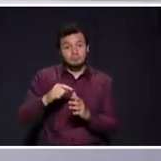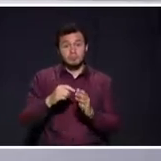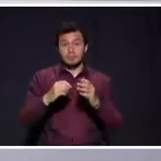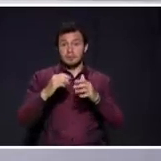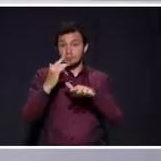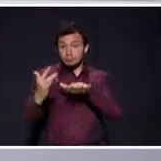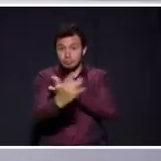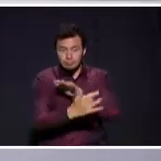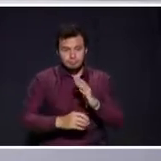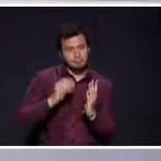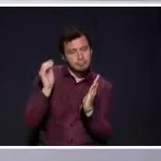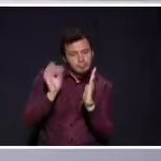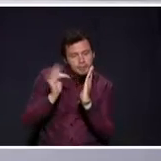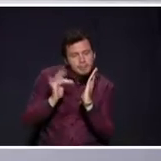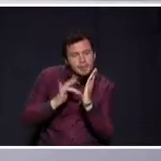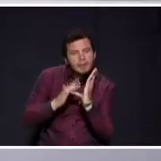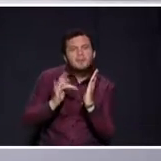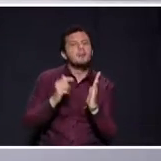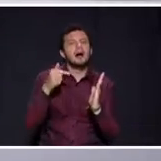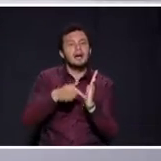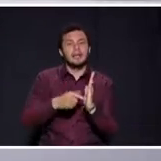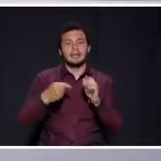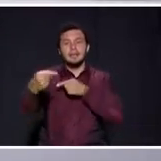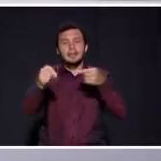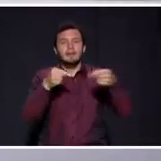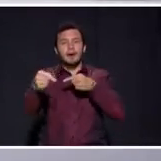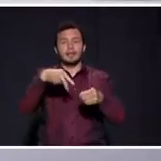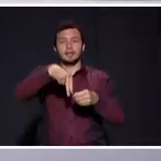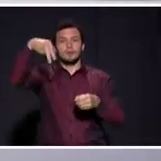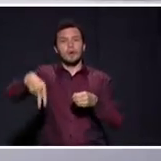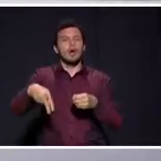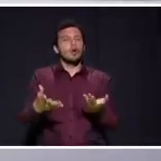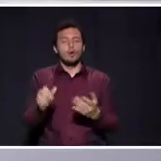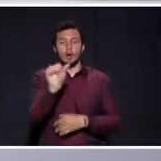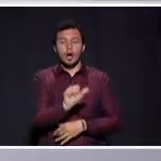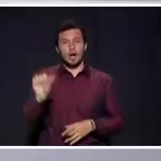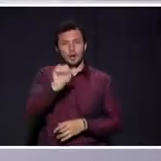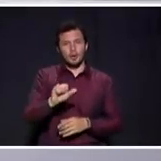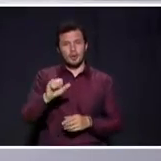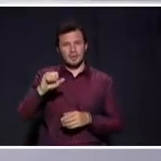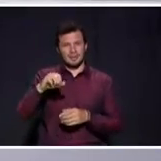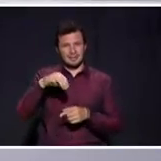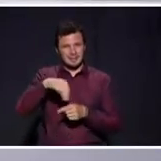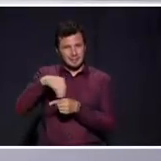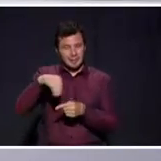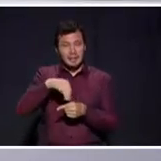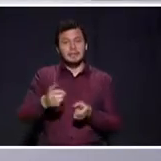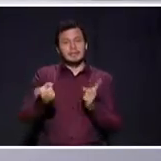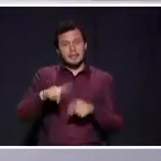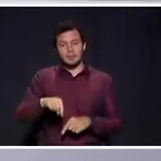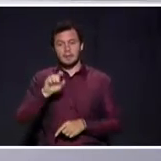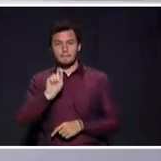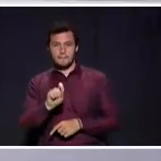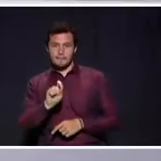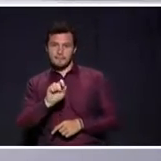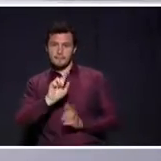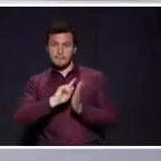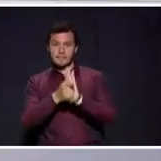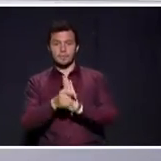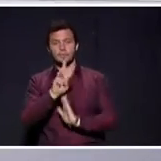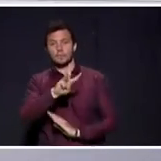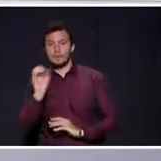numeral debate ciudadanos donde en telemedellín también en la cuenta oficial del minuto 30 y también a través del portal de minutos 30 ustedes